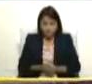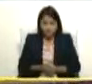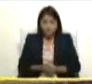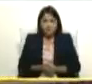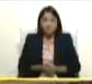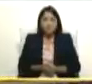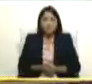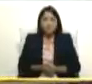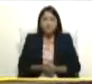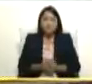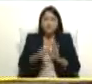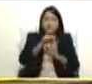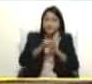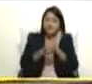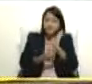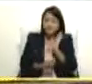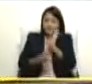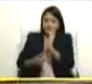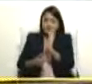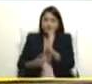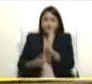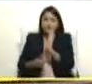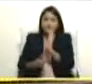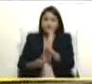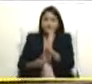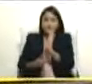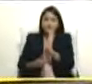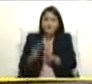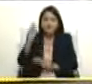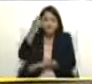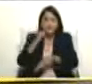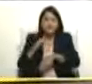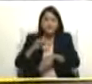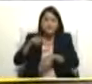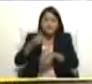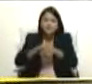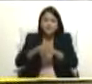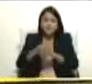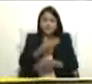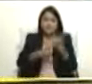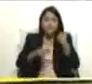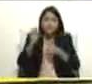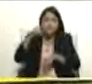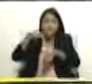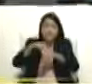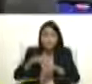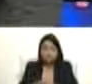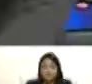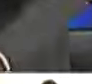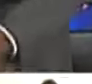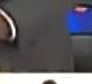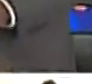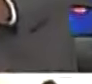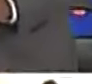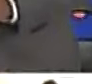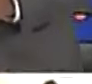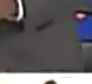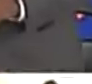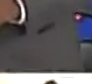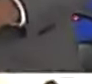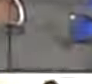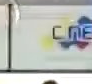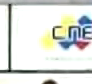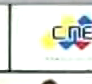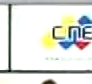Entrega del certificado al doctor Jorge Rodríguez, presidente de la Asamblea Nacional, ente convocante del referendo consultivo